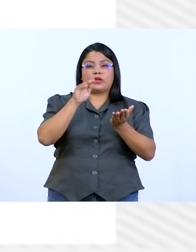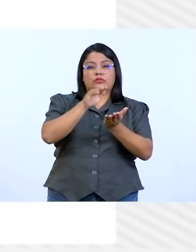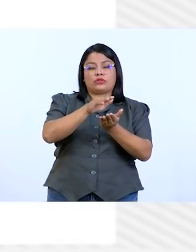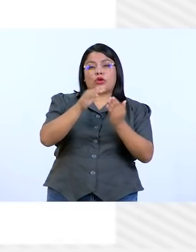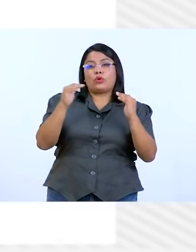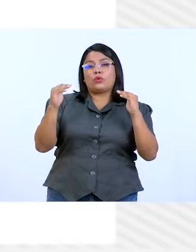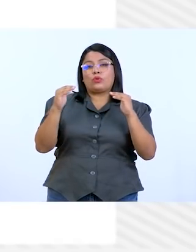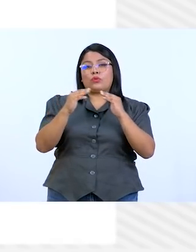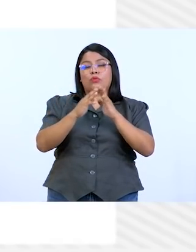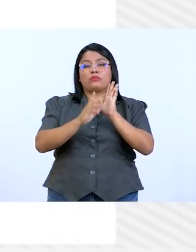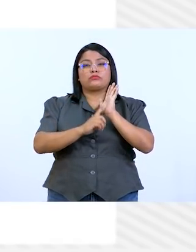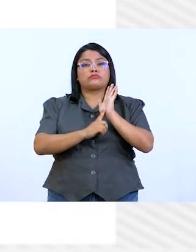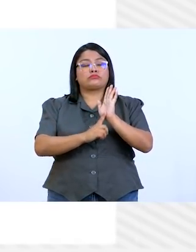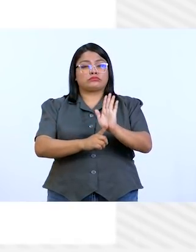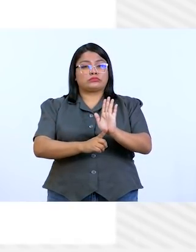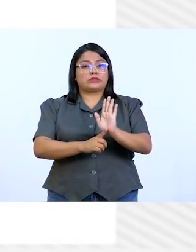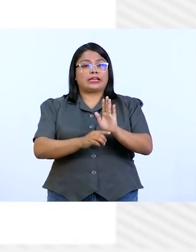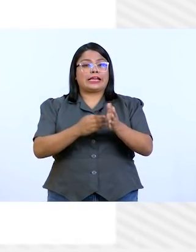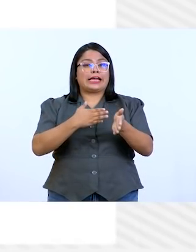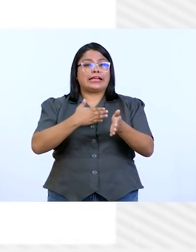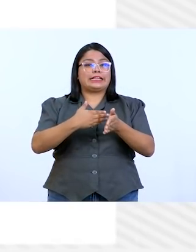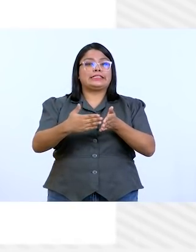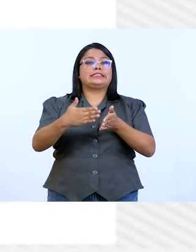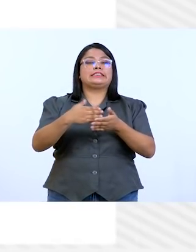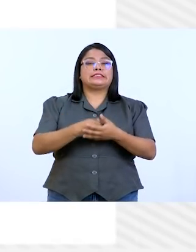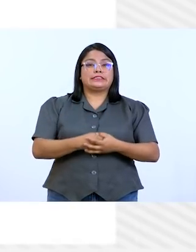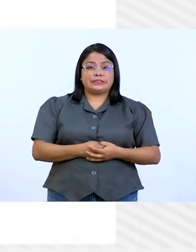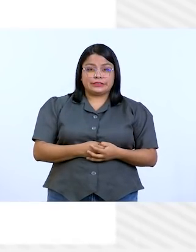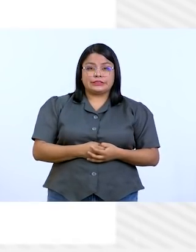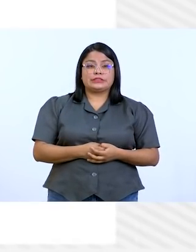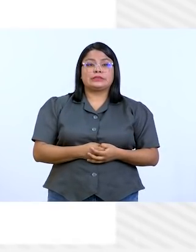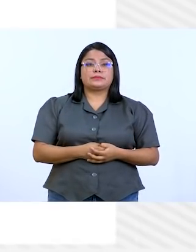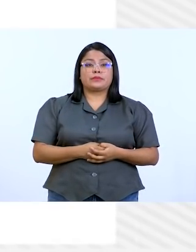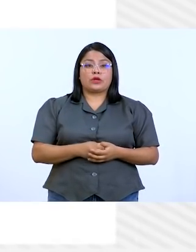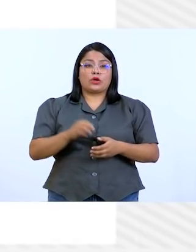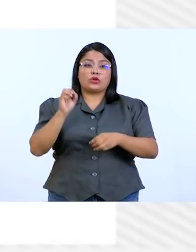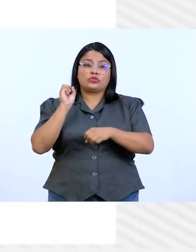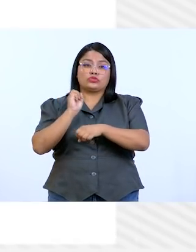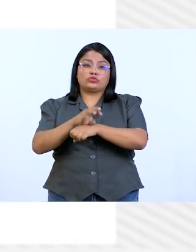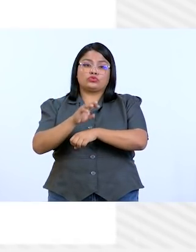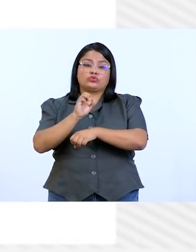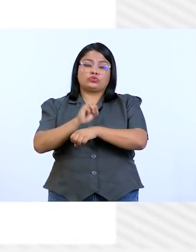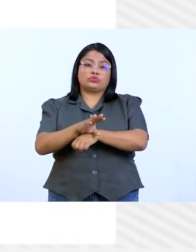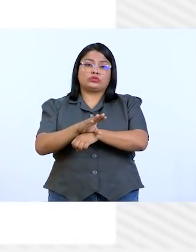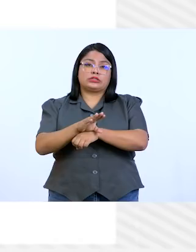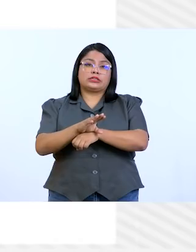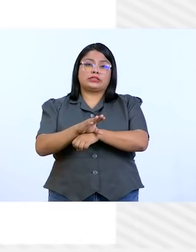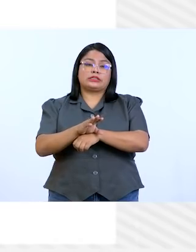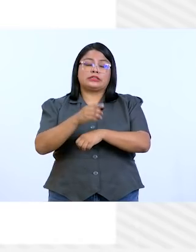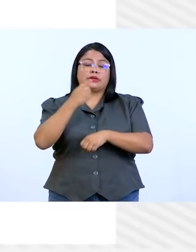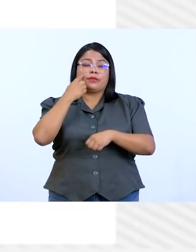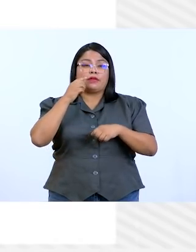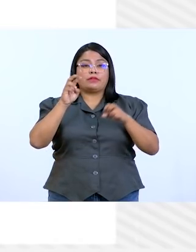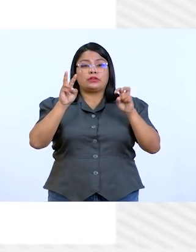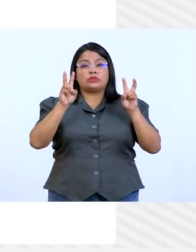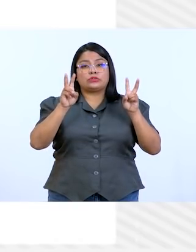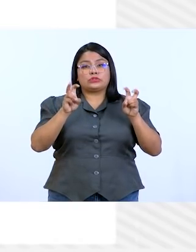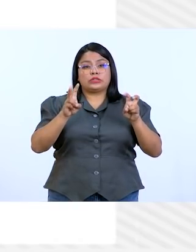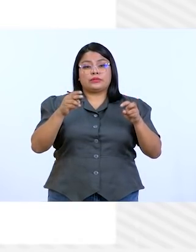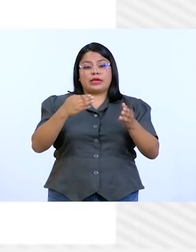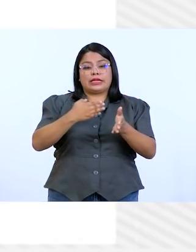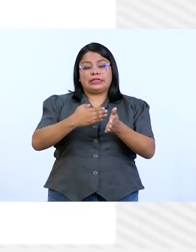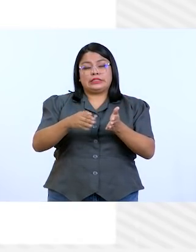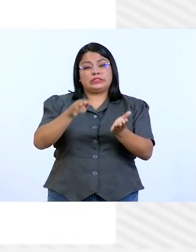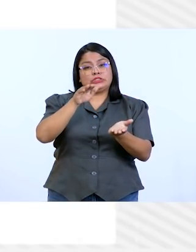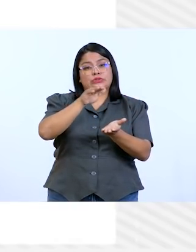La unidad también se nos presenta al inicio con una sugerencia de abordaje de